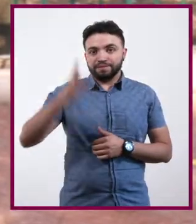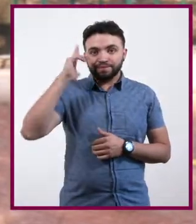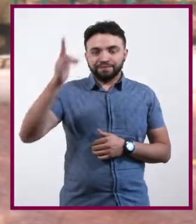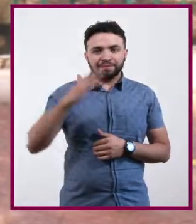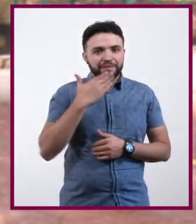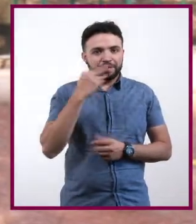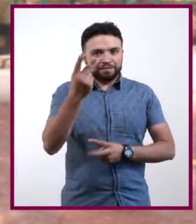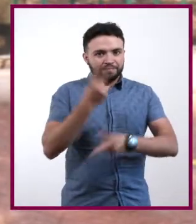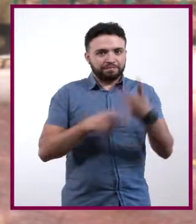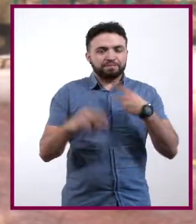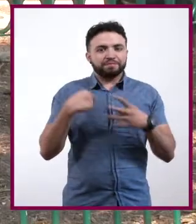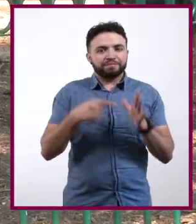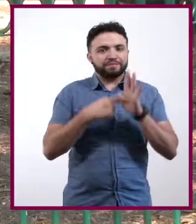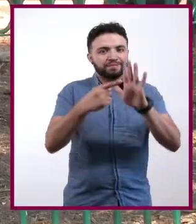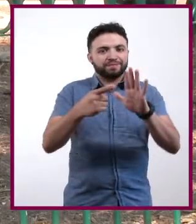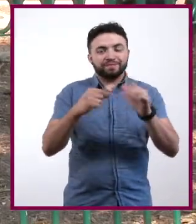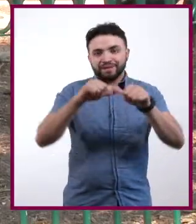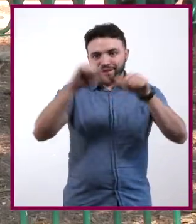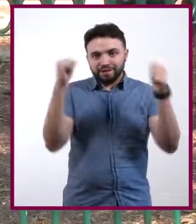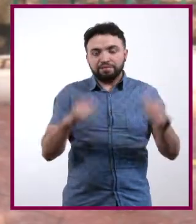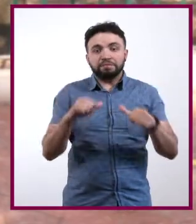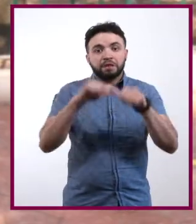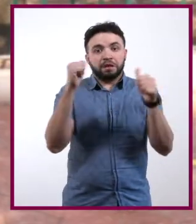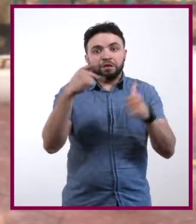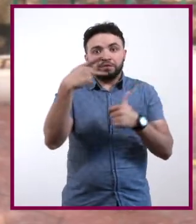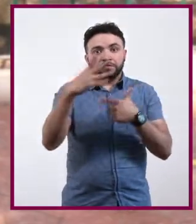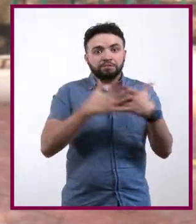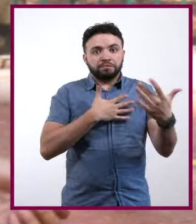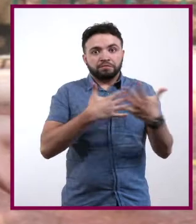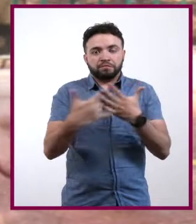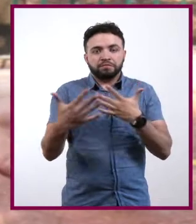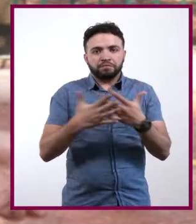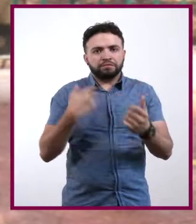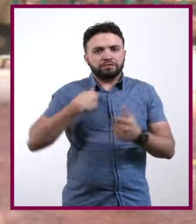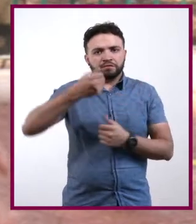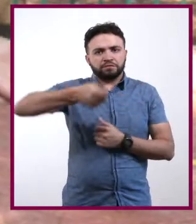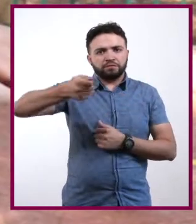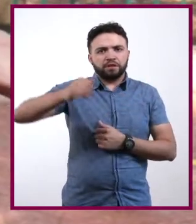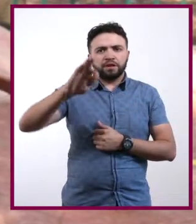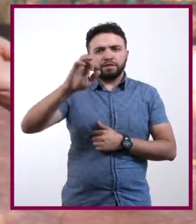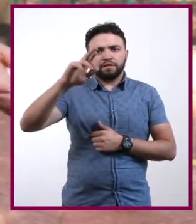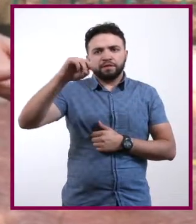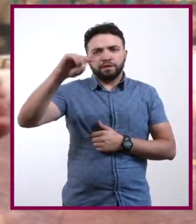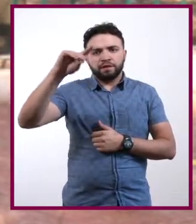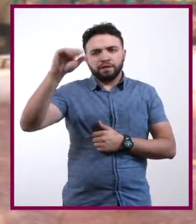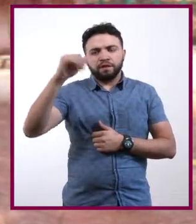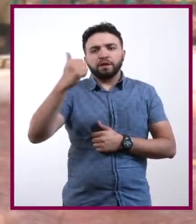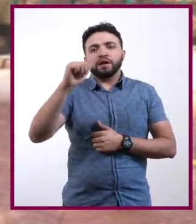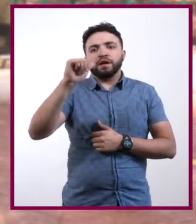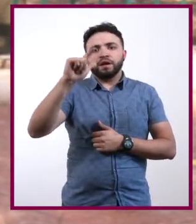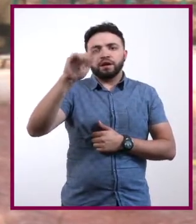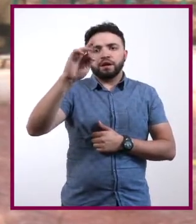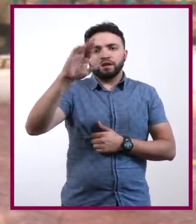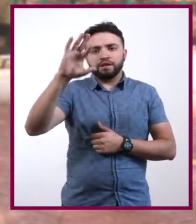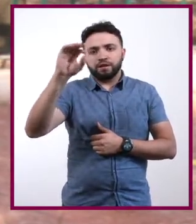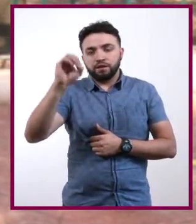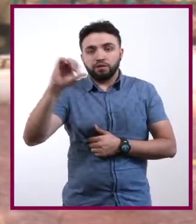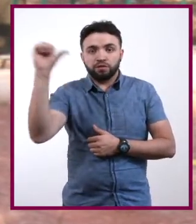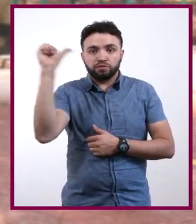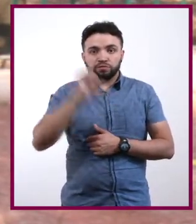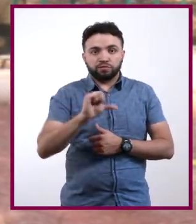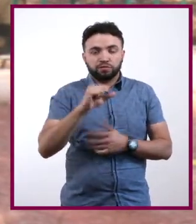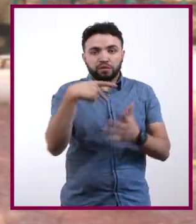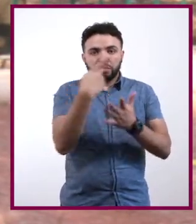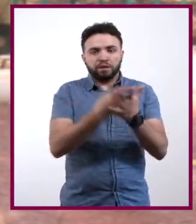Hola, bienvenidos a nuestra sección de artes, El arte en tus manos. Los saludamos Fernanda Bastida y Alfredo Gutiérrez. El programa de hoy lo vamos